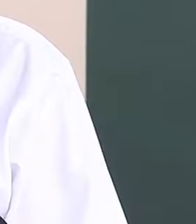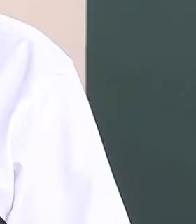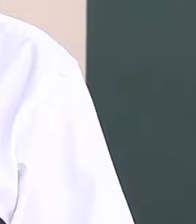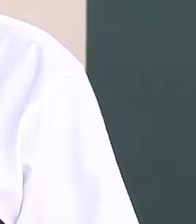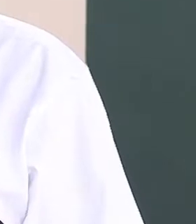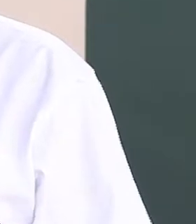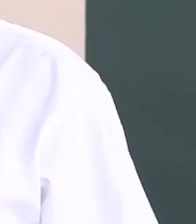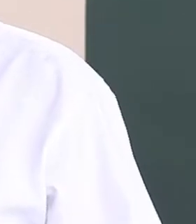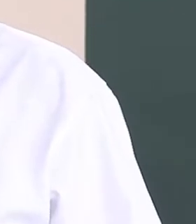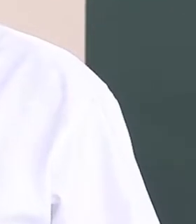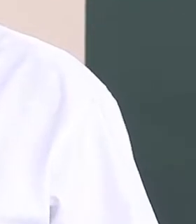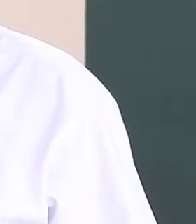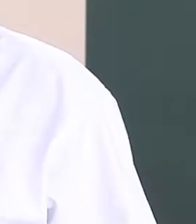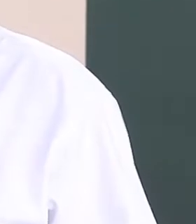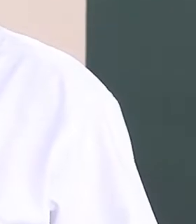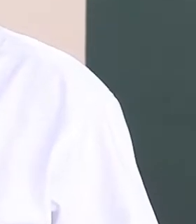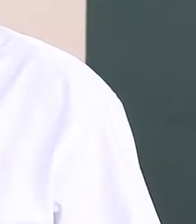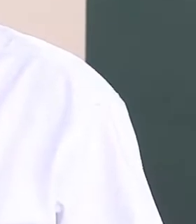Amigas, amigos,